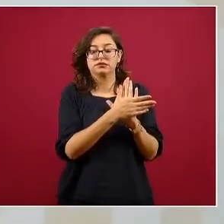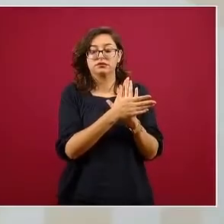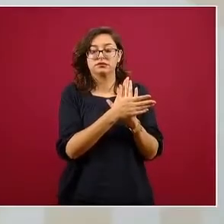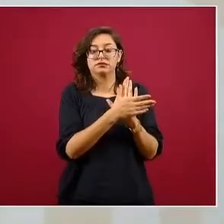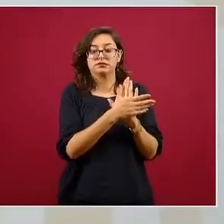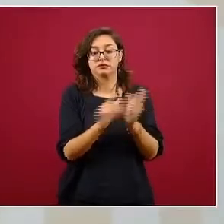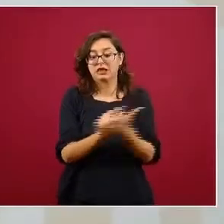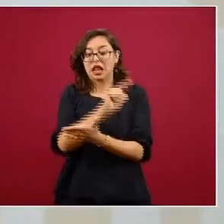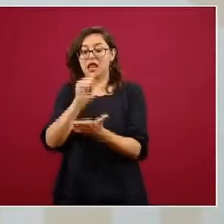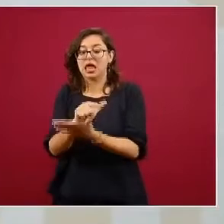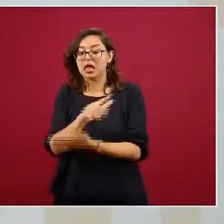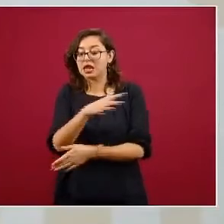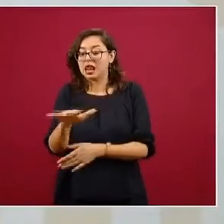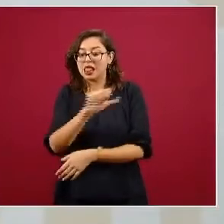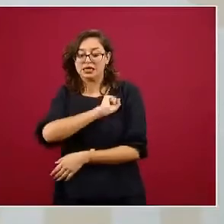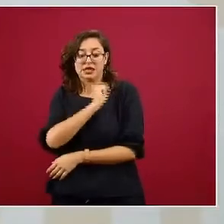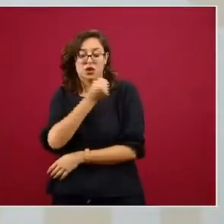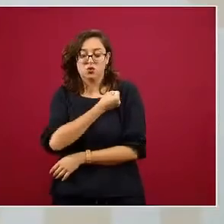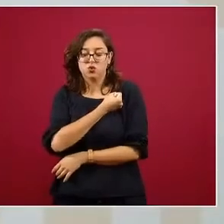y en la Ley General de Salud,